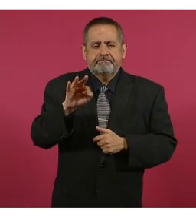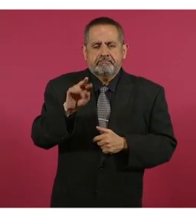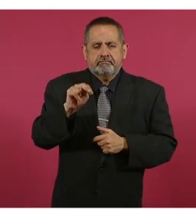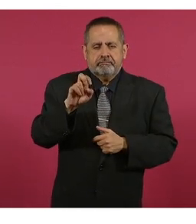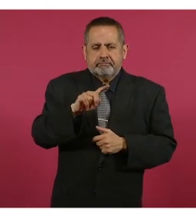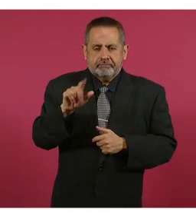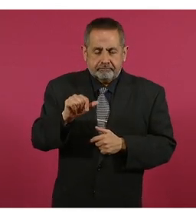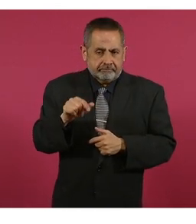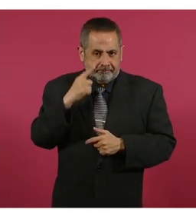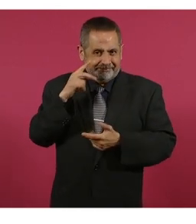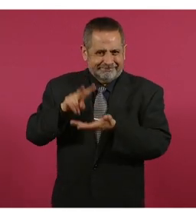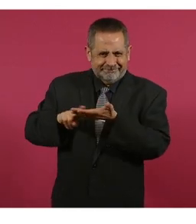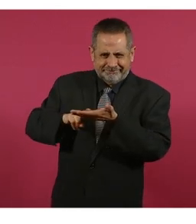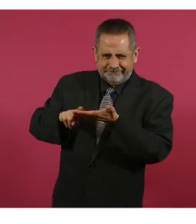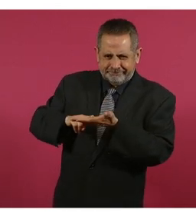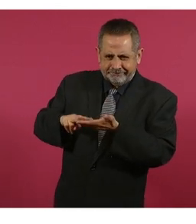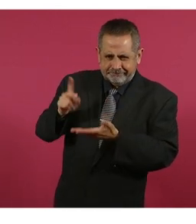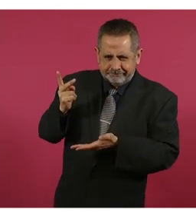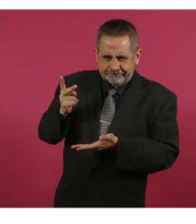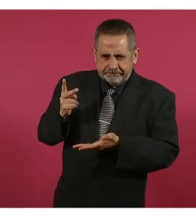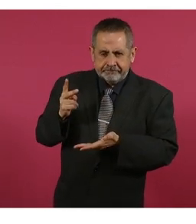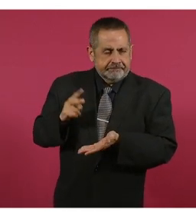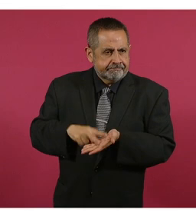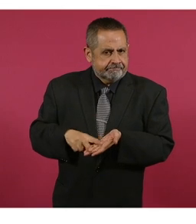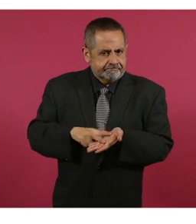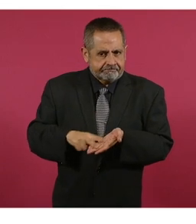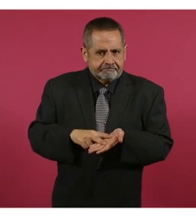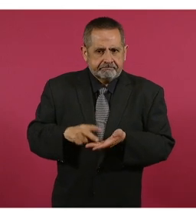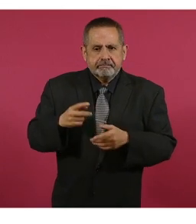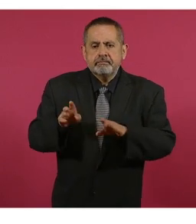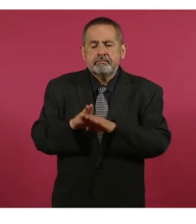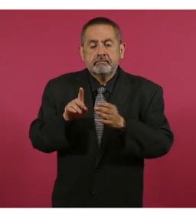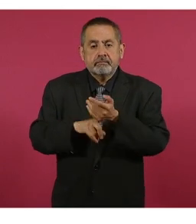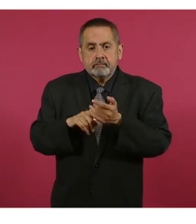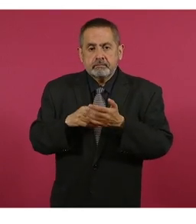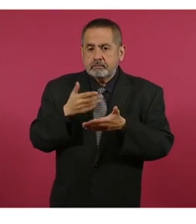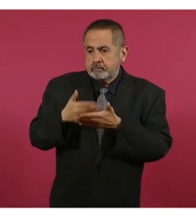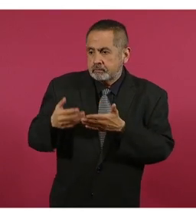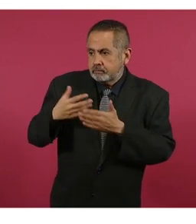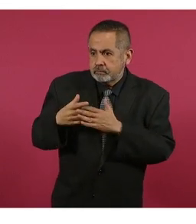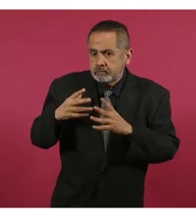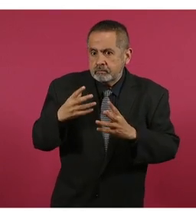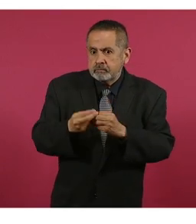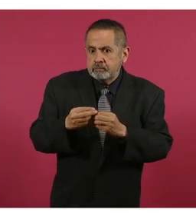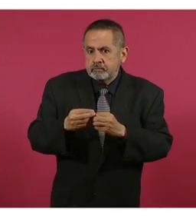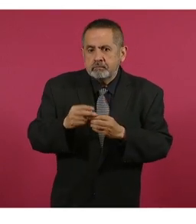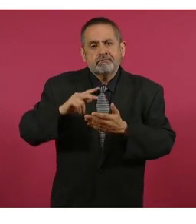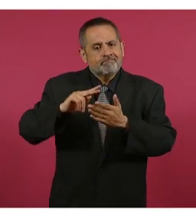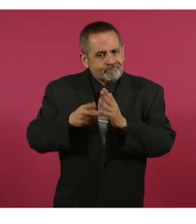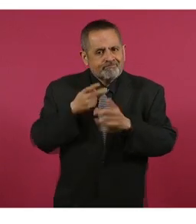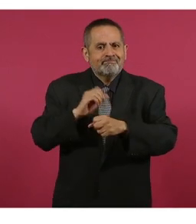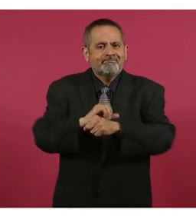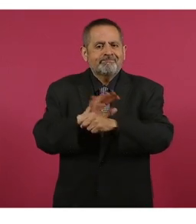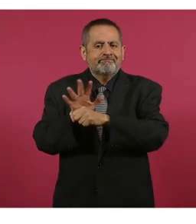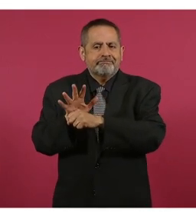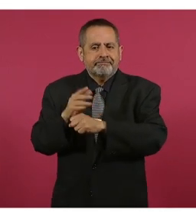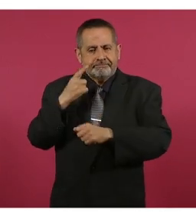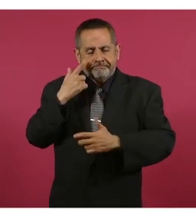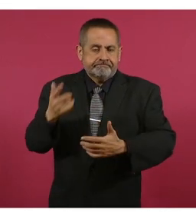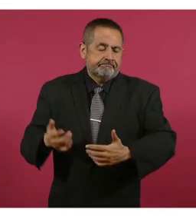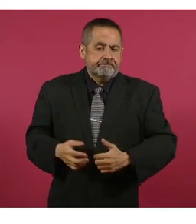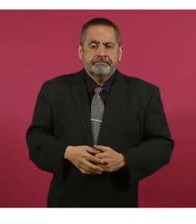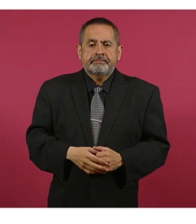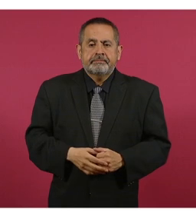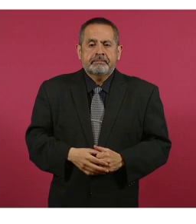que es la parte verde, pero en las últimas dos semanas hemos encontrado una sustitución por COVID. La siguiente.